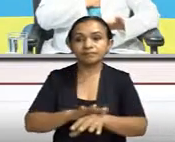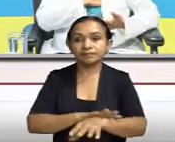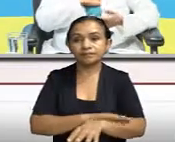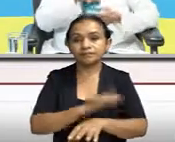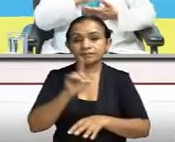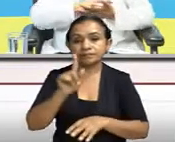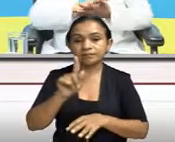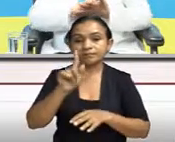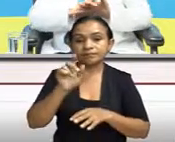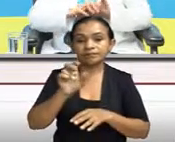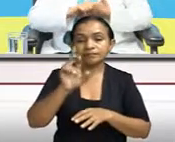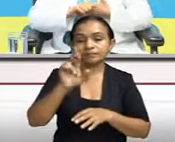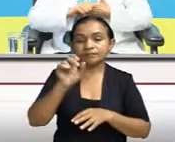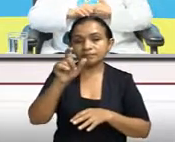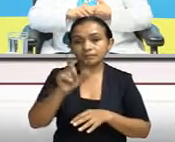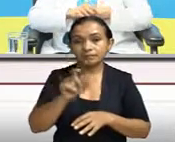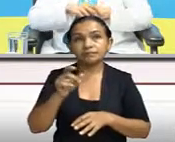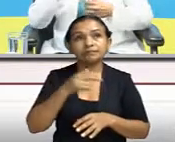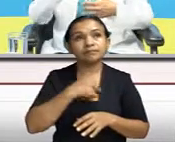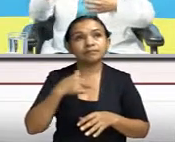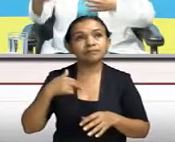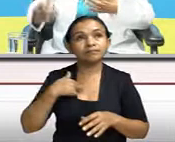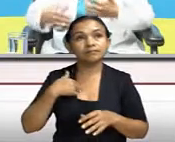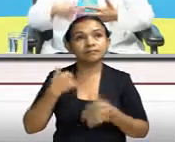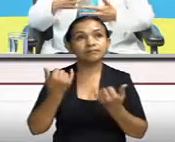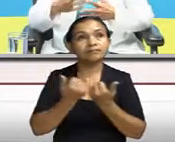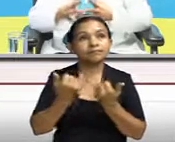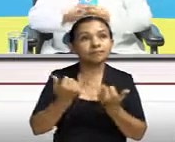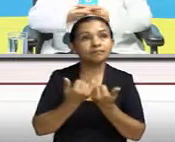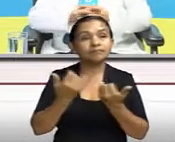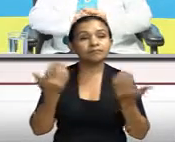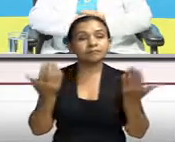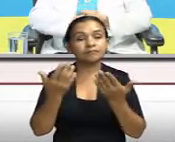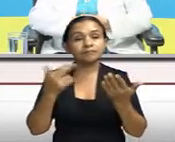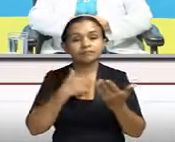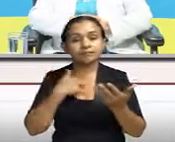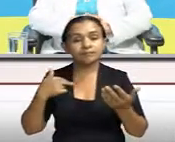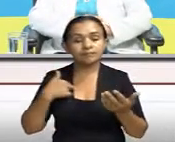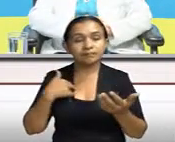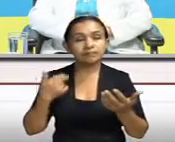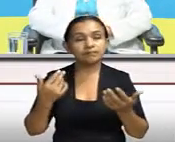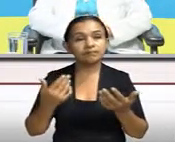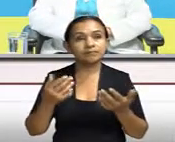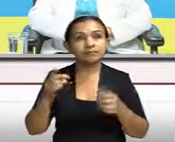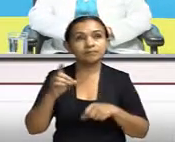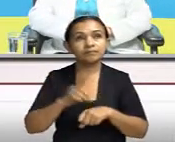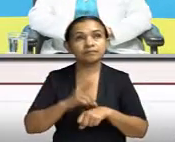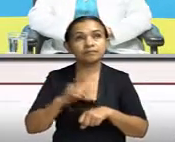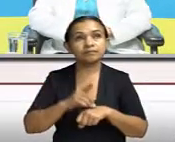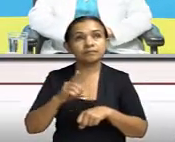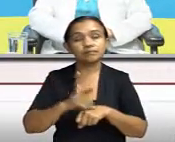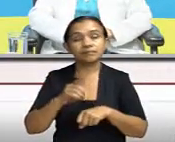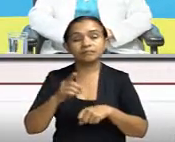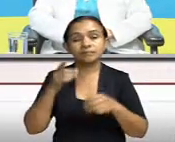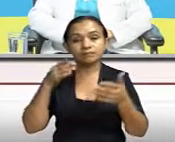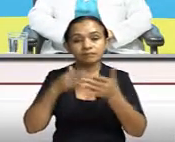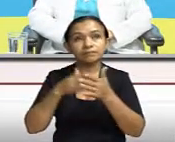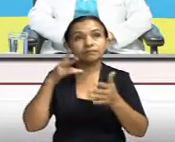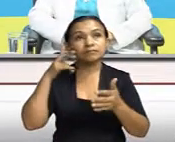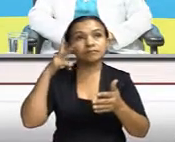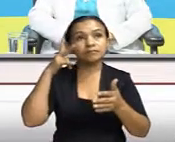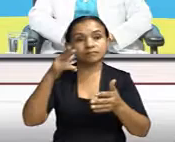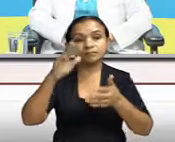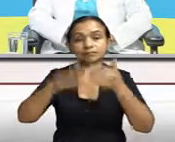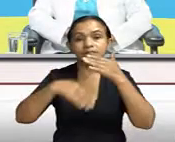tórax anterior y se irradia, ¿no?, por dermatomas, por sistema nervioso. Ok, doctora, vamos a hacer una pausa. Cuando regresemos vamos a hablar